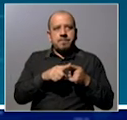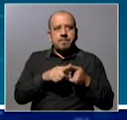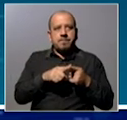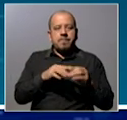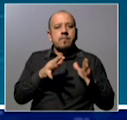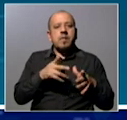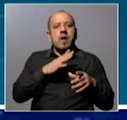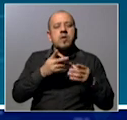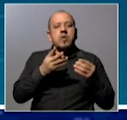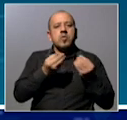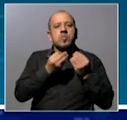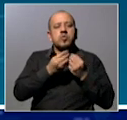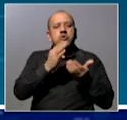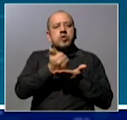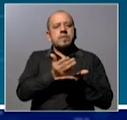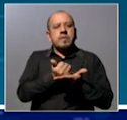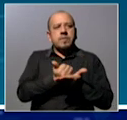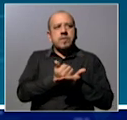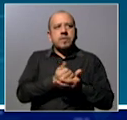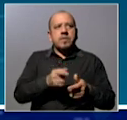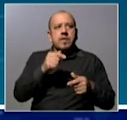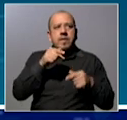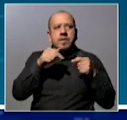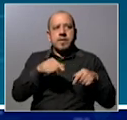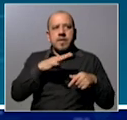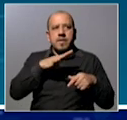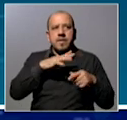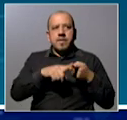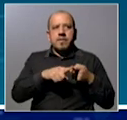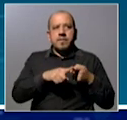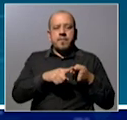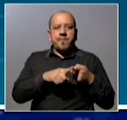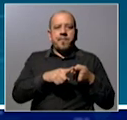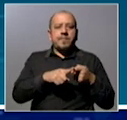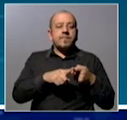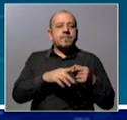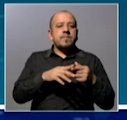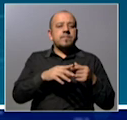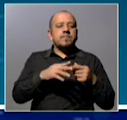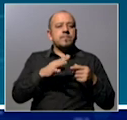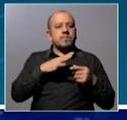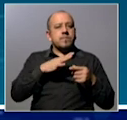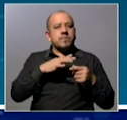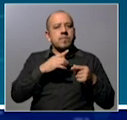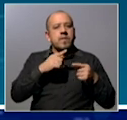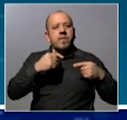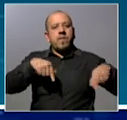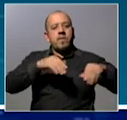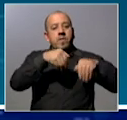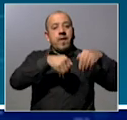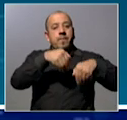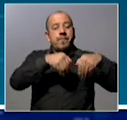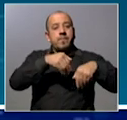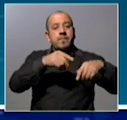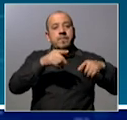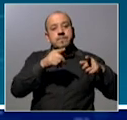que pasa con muchos departamentos del interior, que acá se mantiene, a grosso modo o a grandes rasgos, lo que es la elección